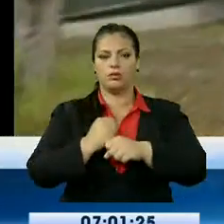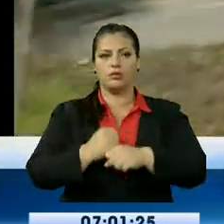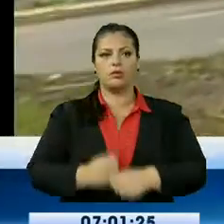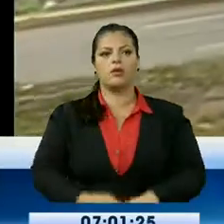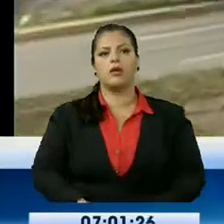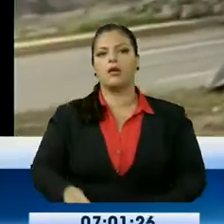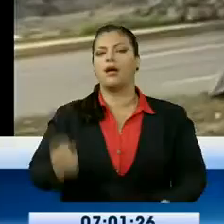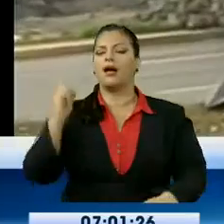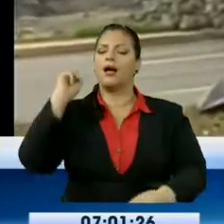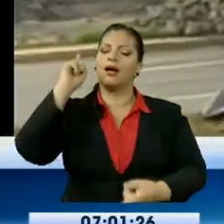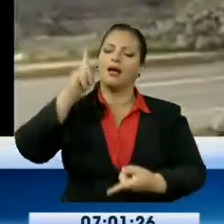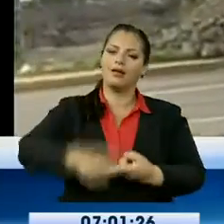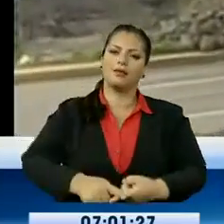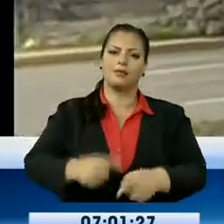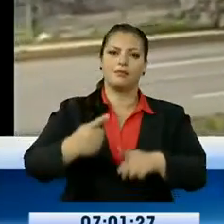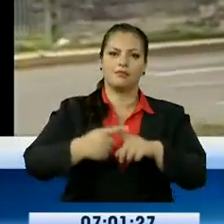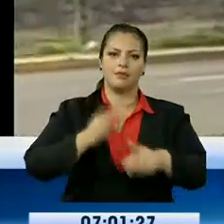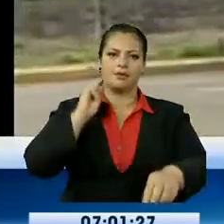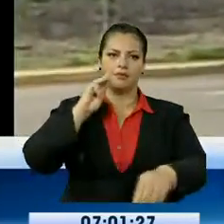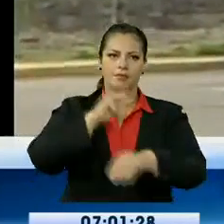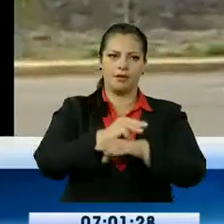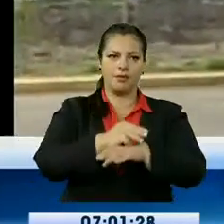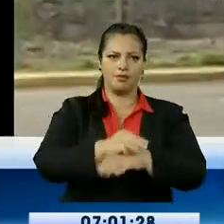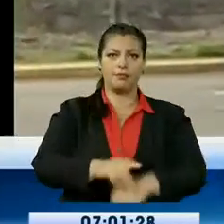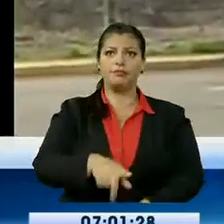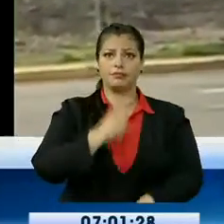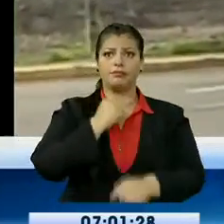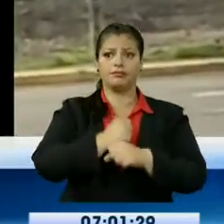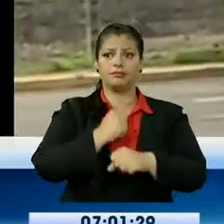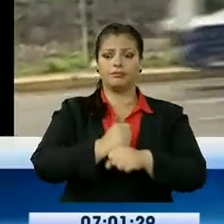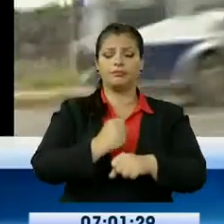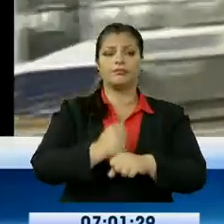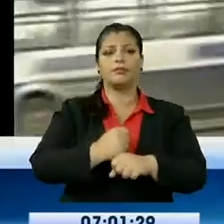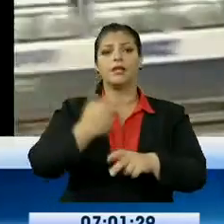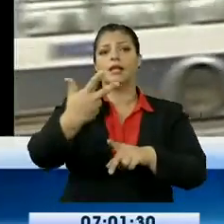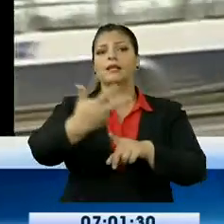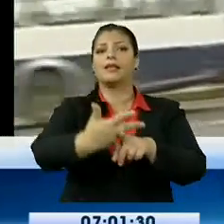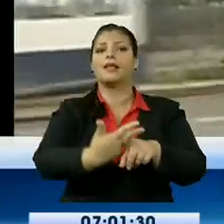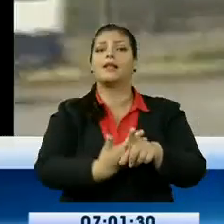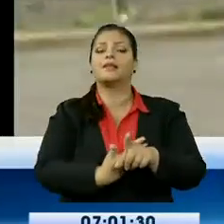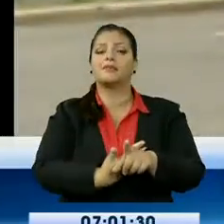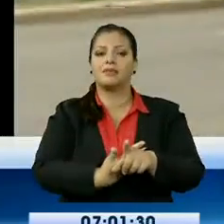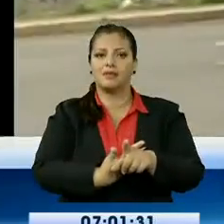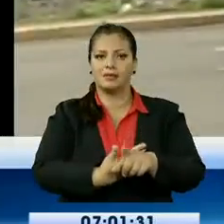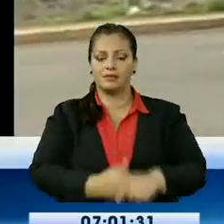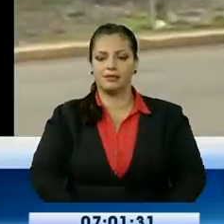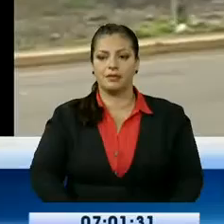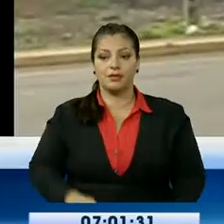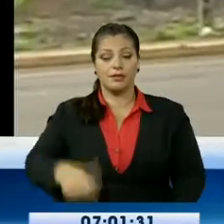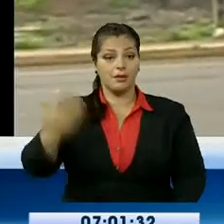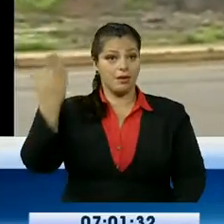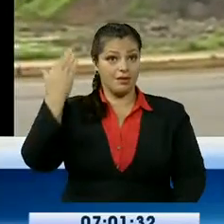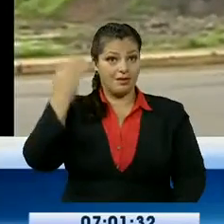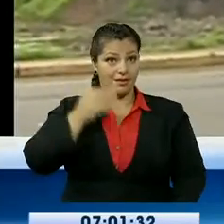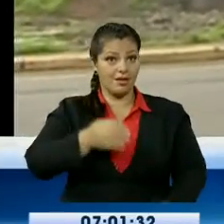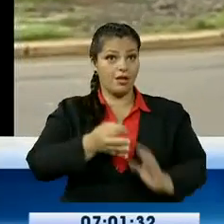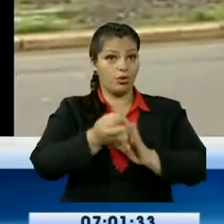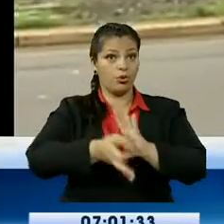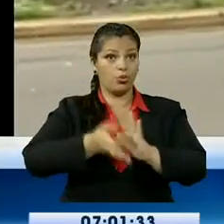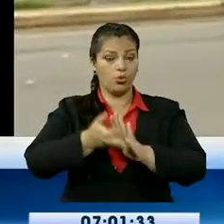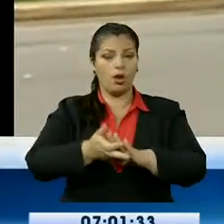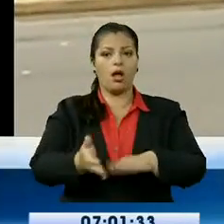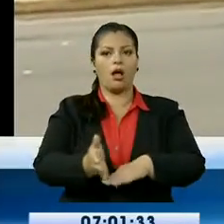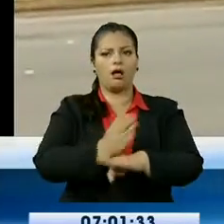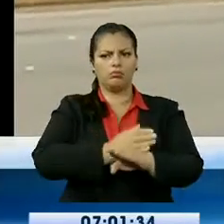plazo para la ejecución de la obra es de 3 meses y la alcaldía de Durán todo el tiempo ha estado planificando el